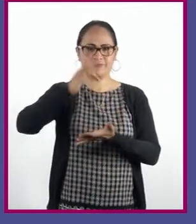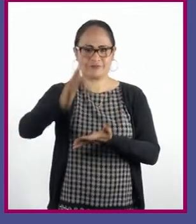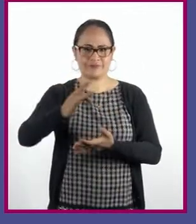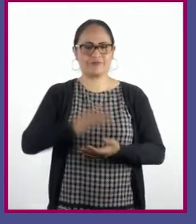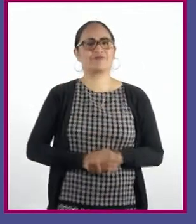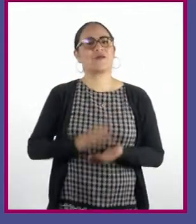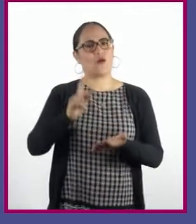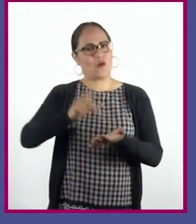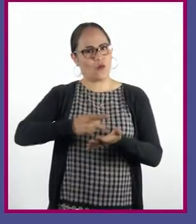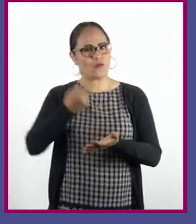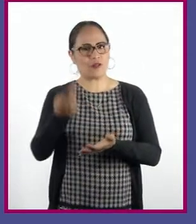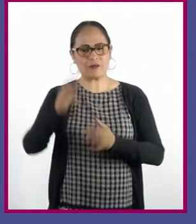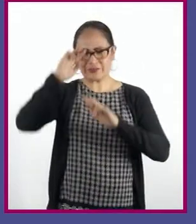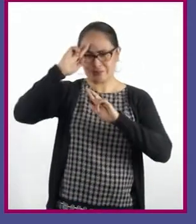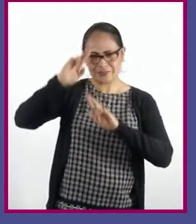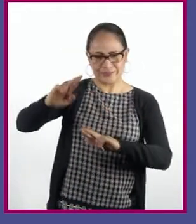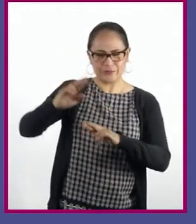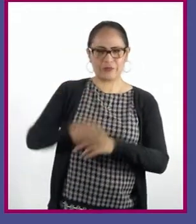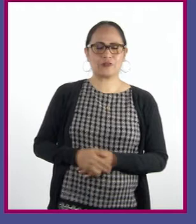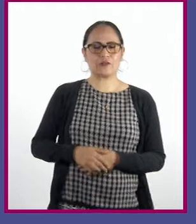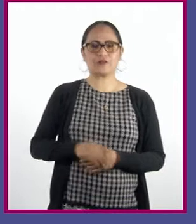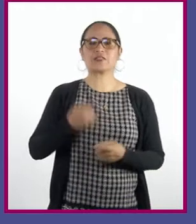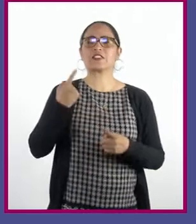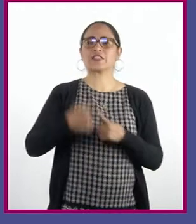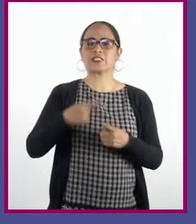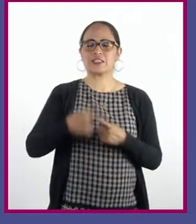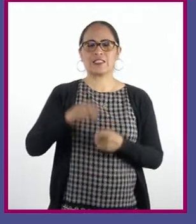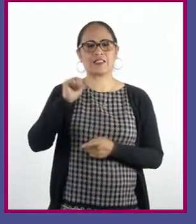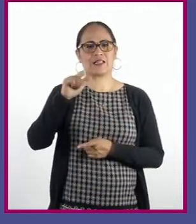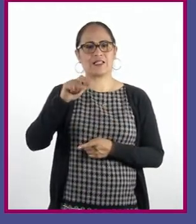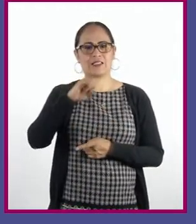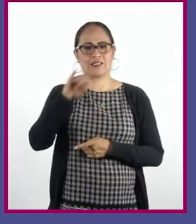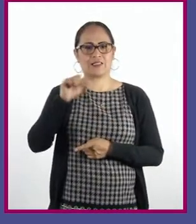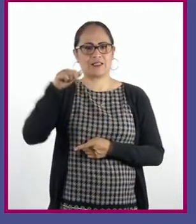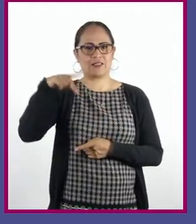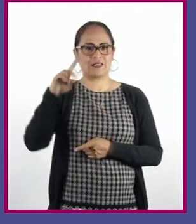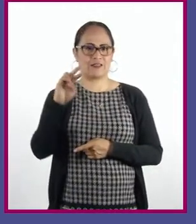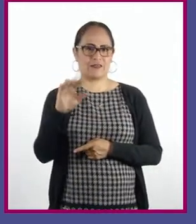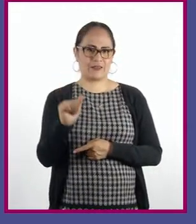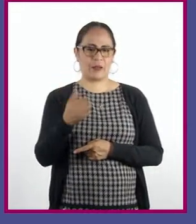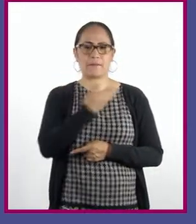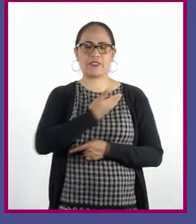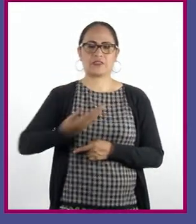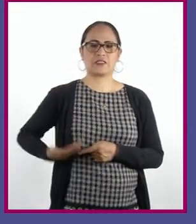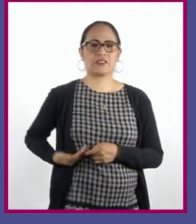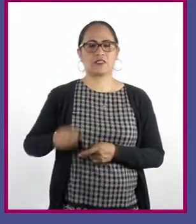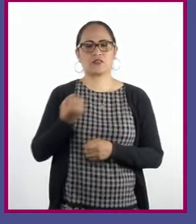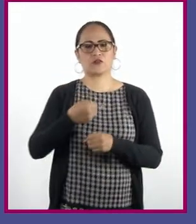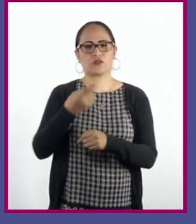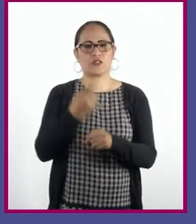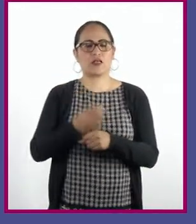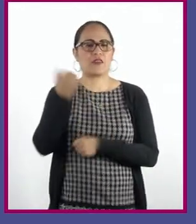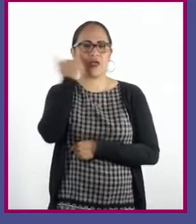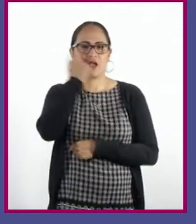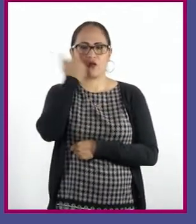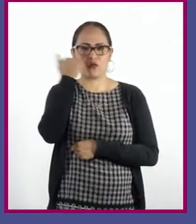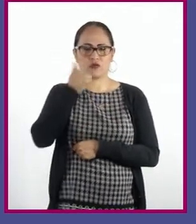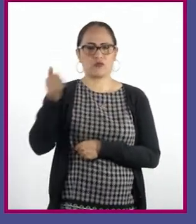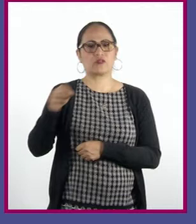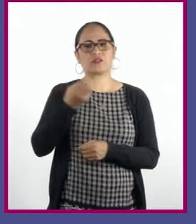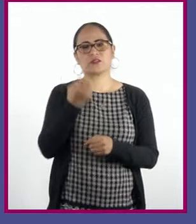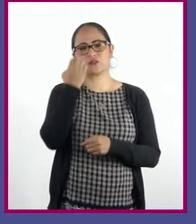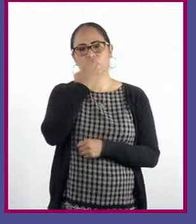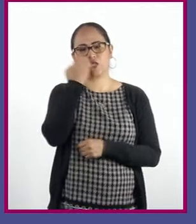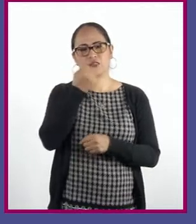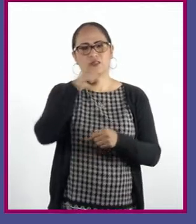nuestra consideración y respeto. Atentamente, Alejandra Martínez Belmonte, presidenta de la Sociedad de Alumnos de la Escuela Secundaria